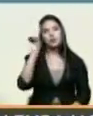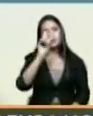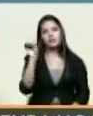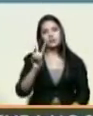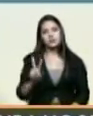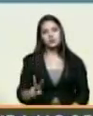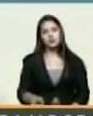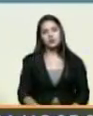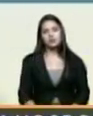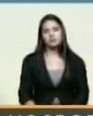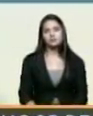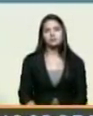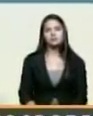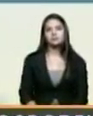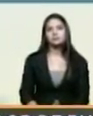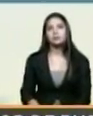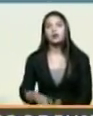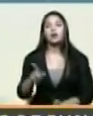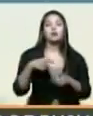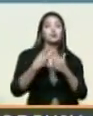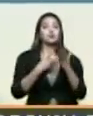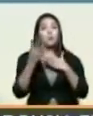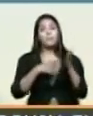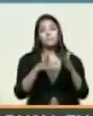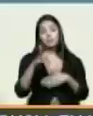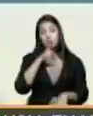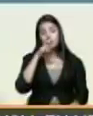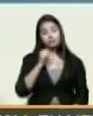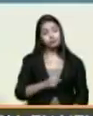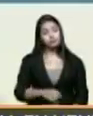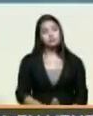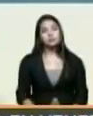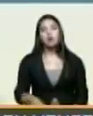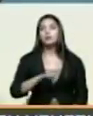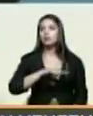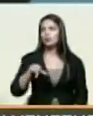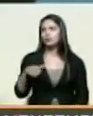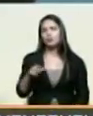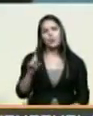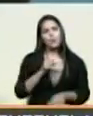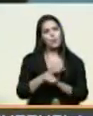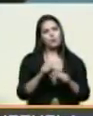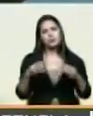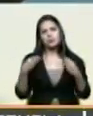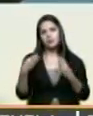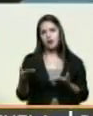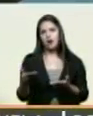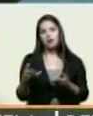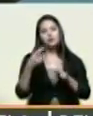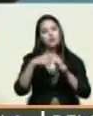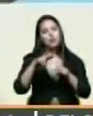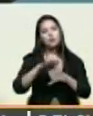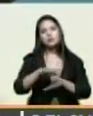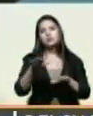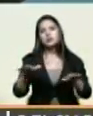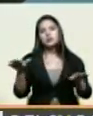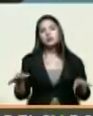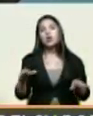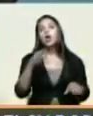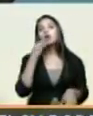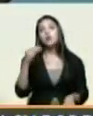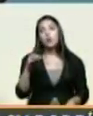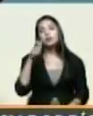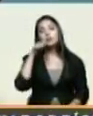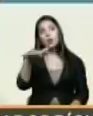Venezuela. Y por eso es un plan macabro. Y nosotros no podemos entregarle los niños y los jóvenes de nuestro